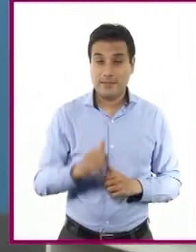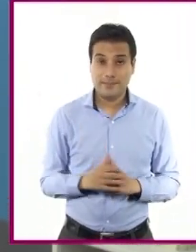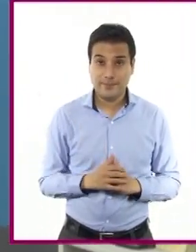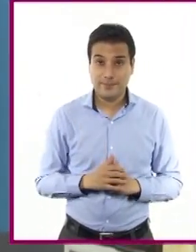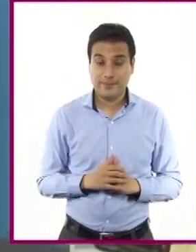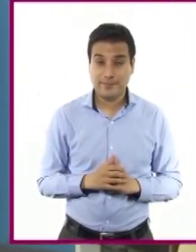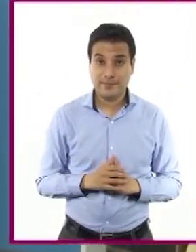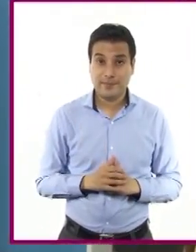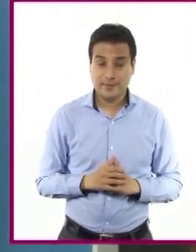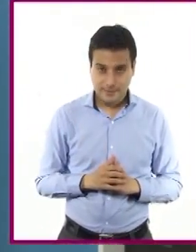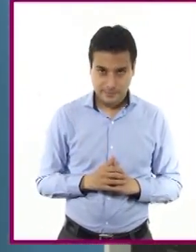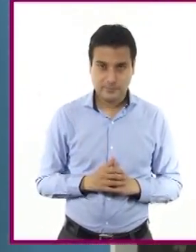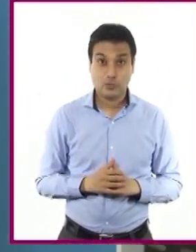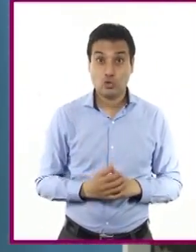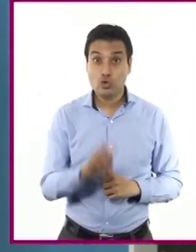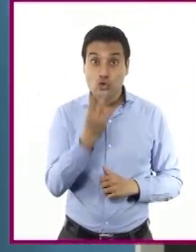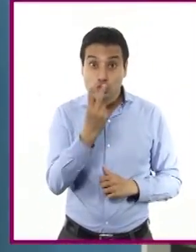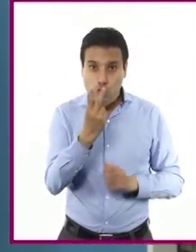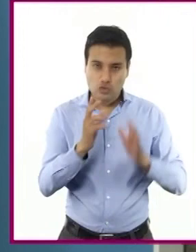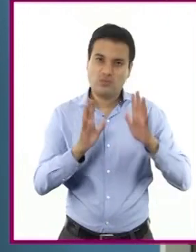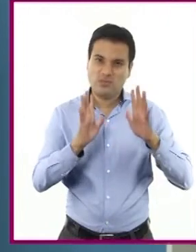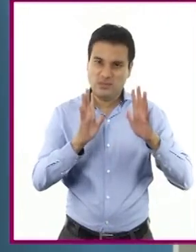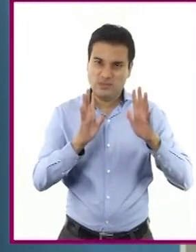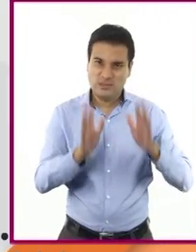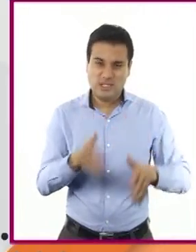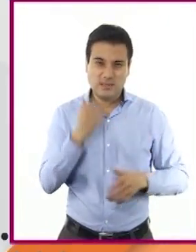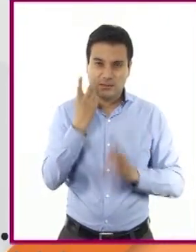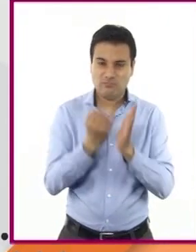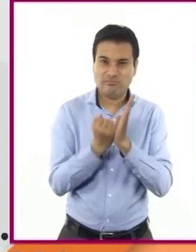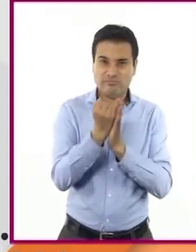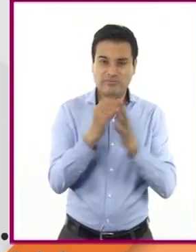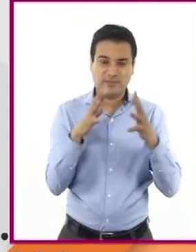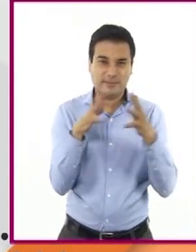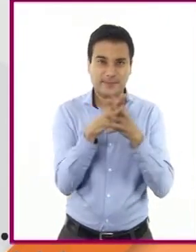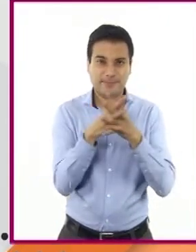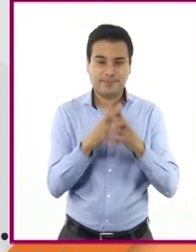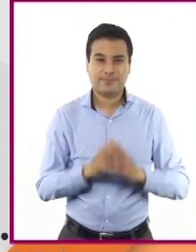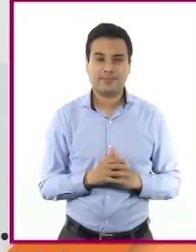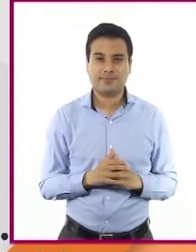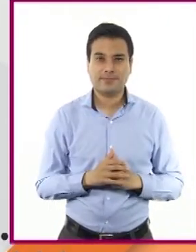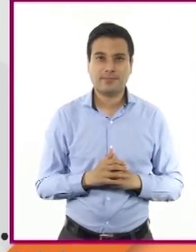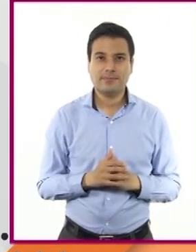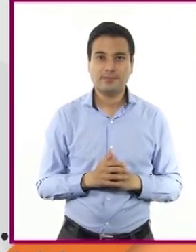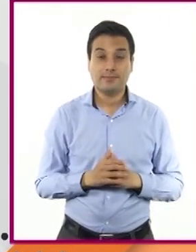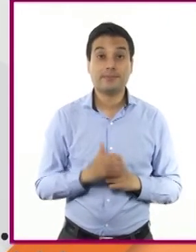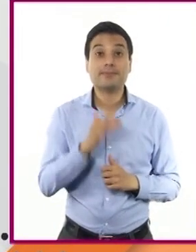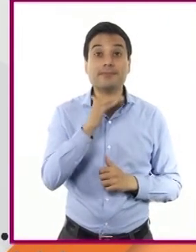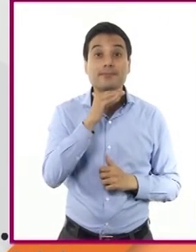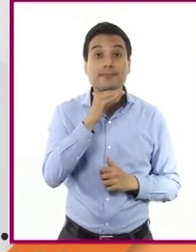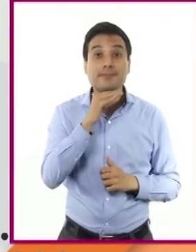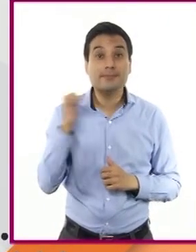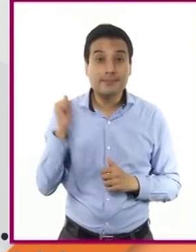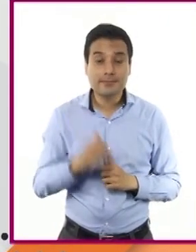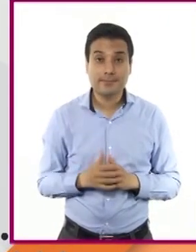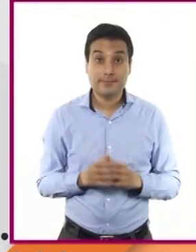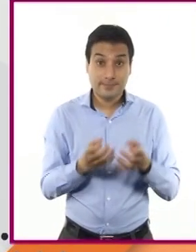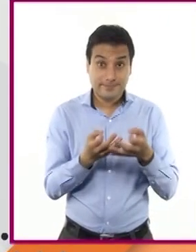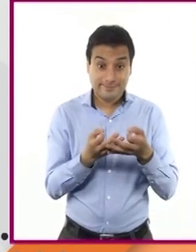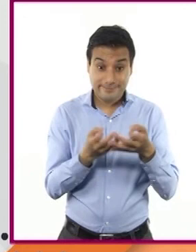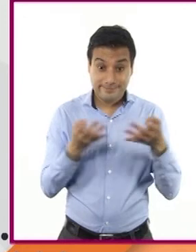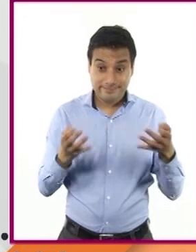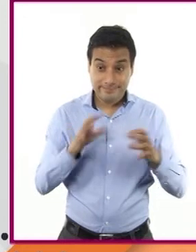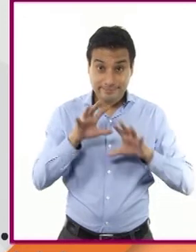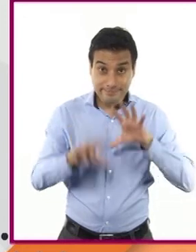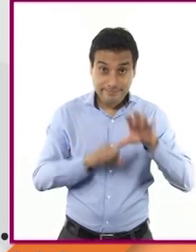grandes intenciones de comenzar una guerra. Las ansias expansionistas alemanas la llevaron a integrar a